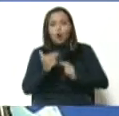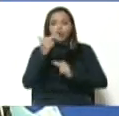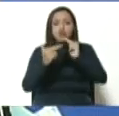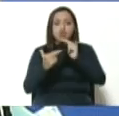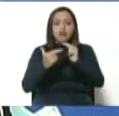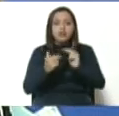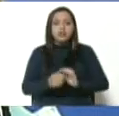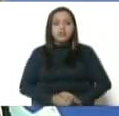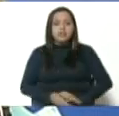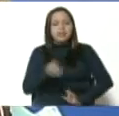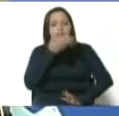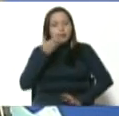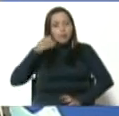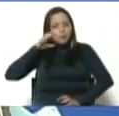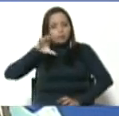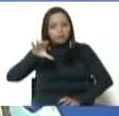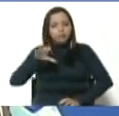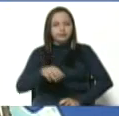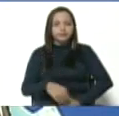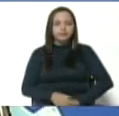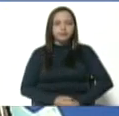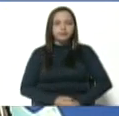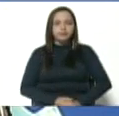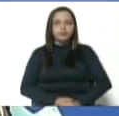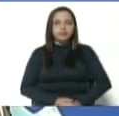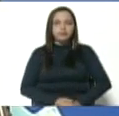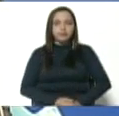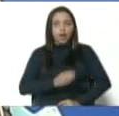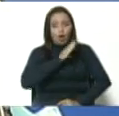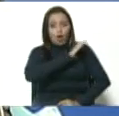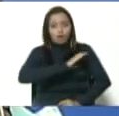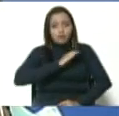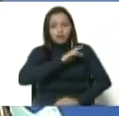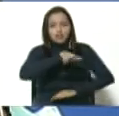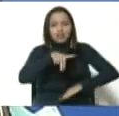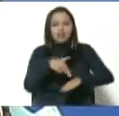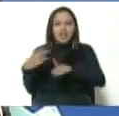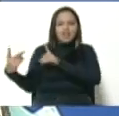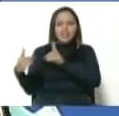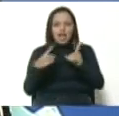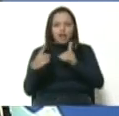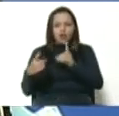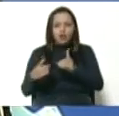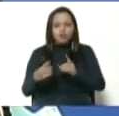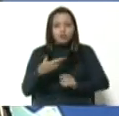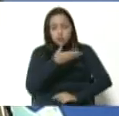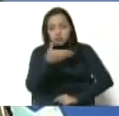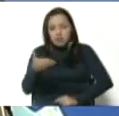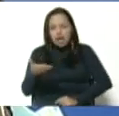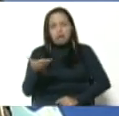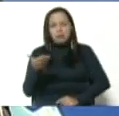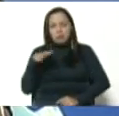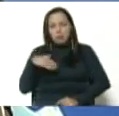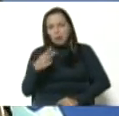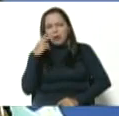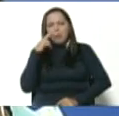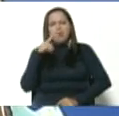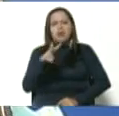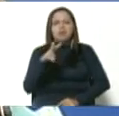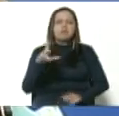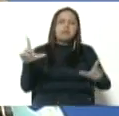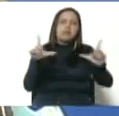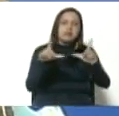la prosperidad. Esta Comisión Nacional de Diálogo, ustedes quizás lo hayan visto en los medios de